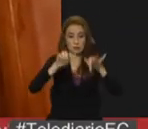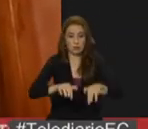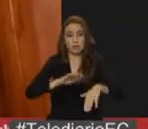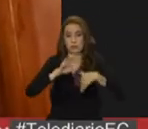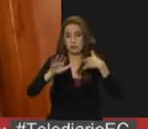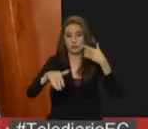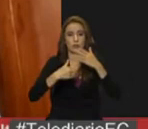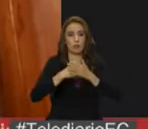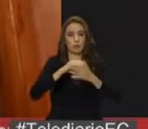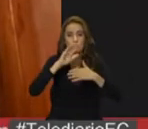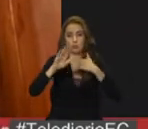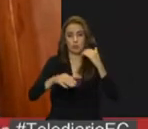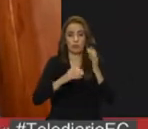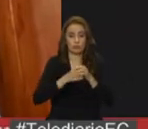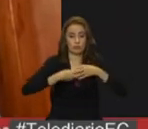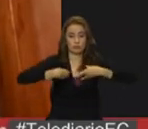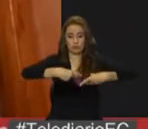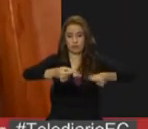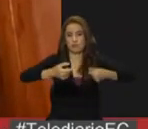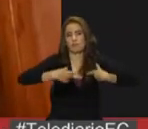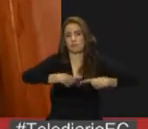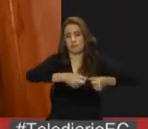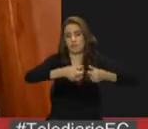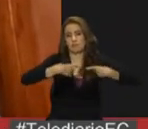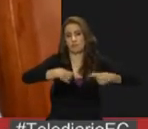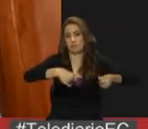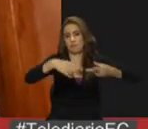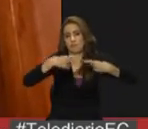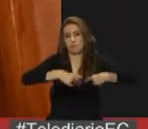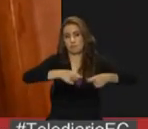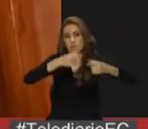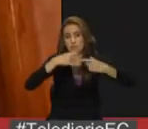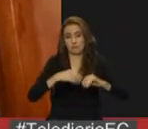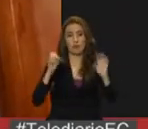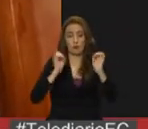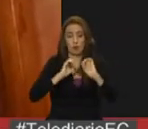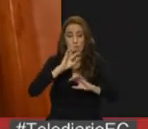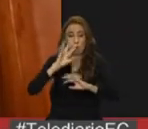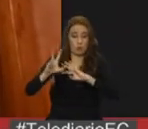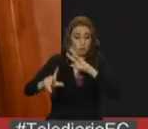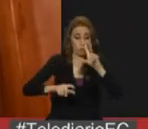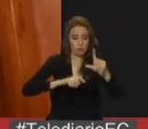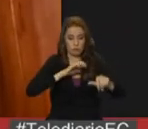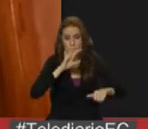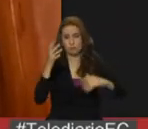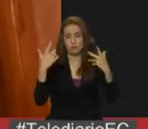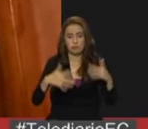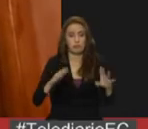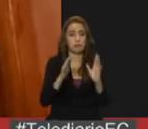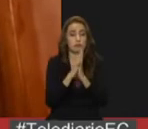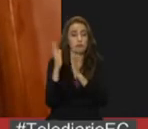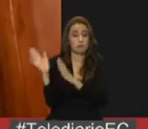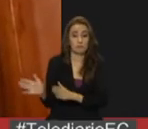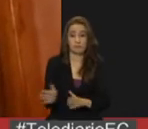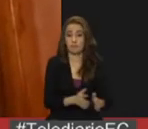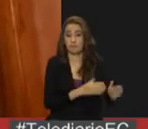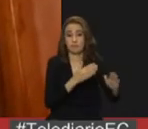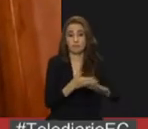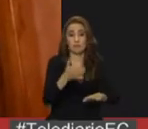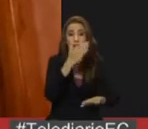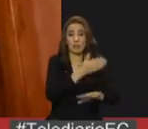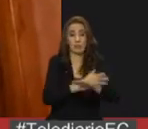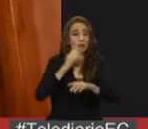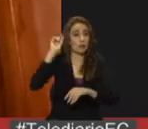el despilfarro de dinero, los atracos, la trama de corrupción que protagonizó el